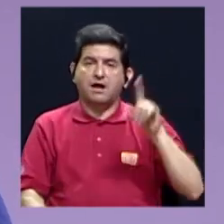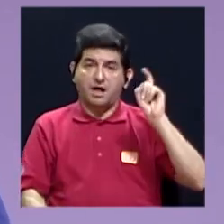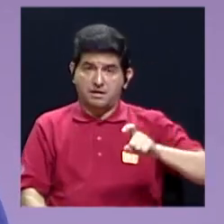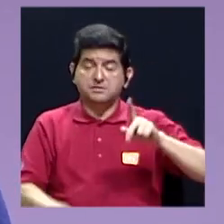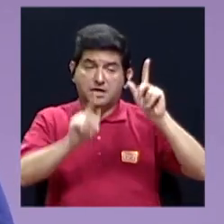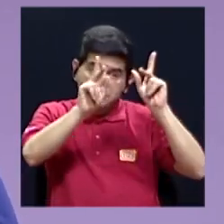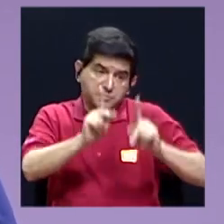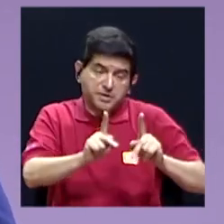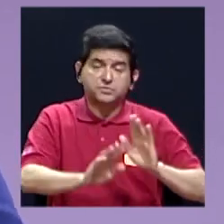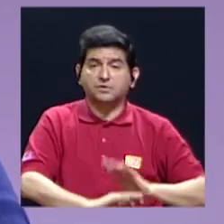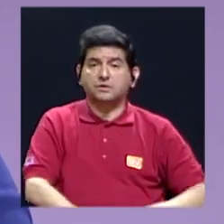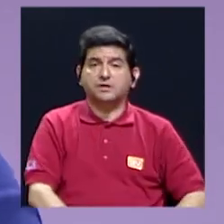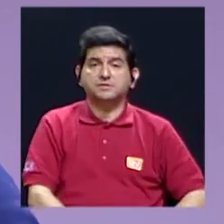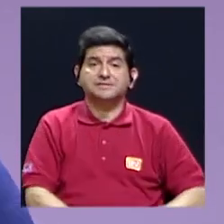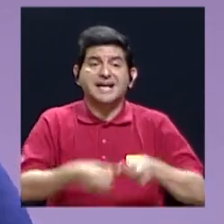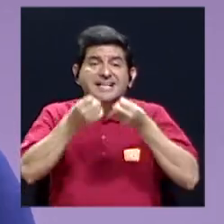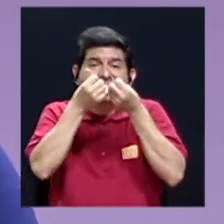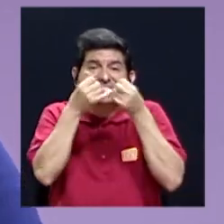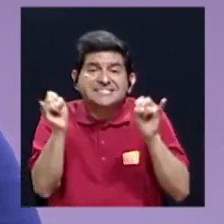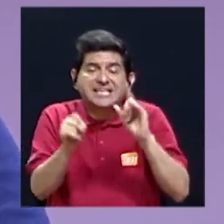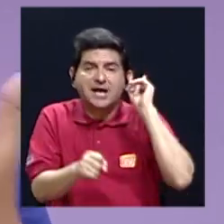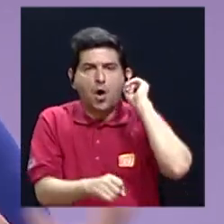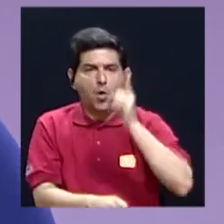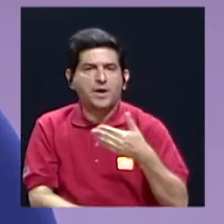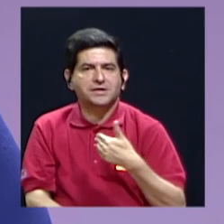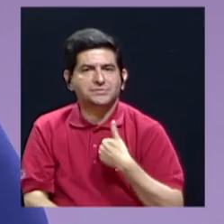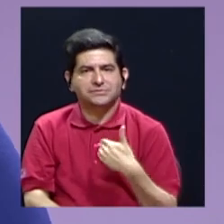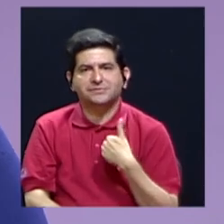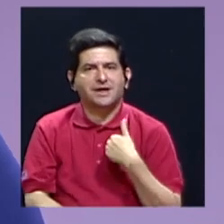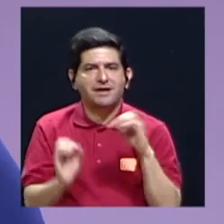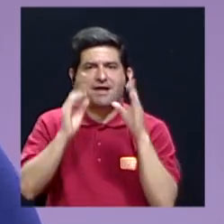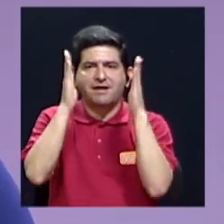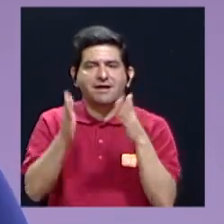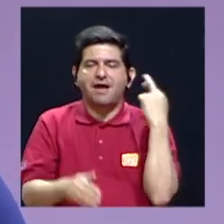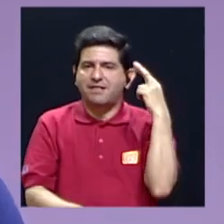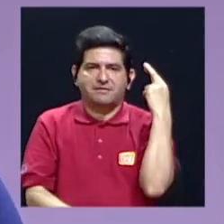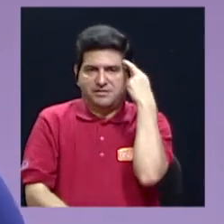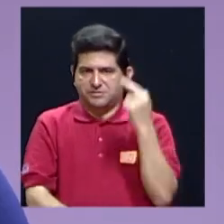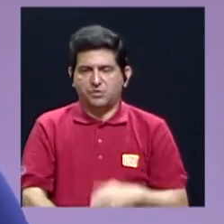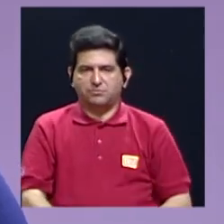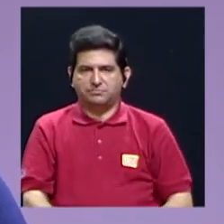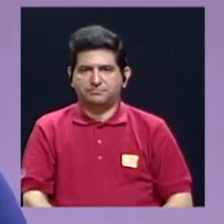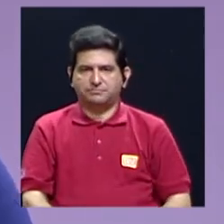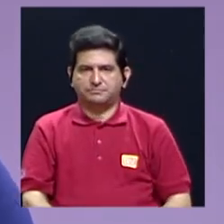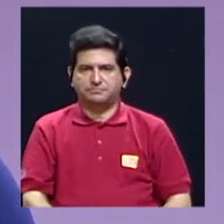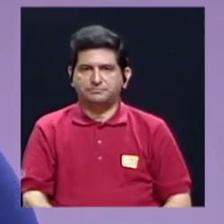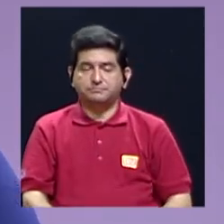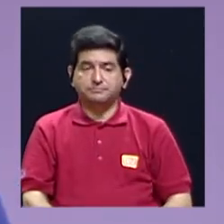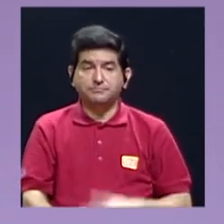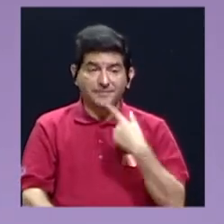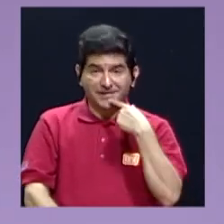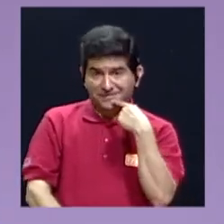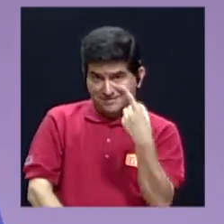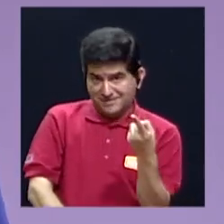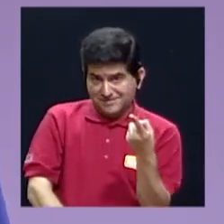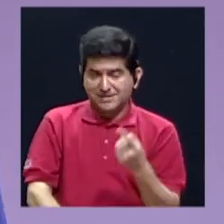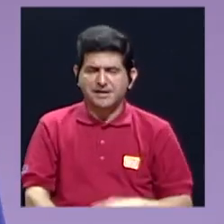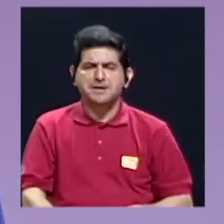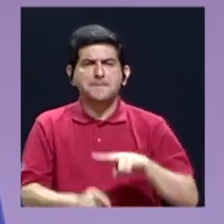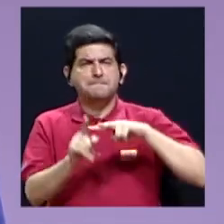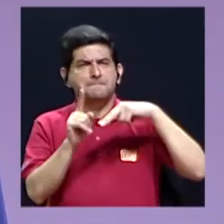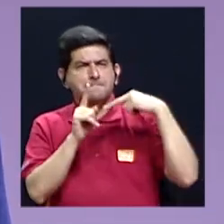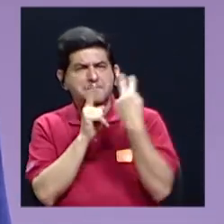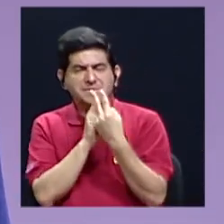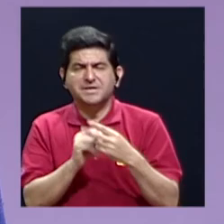requieran, ¿verdad? Aquellas personas que lo requieran, sin que ser forzadas a ello por ningún motivo. Uh-huh. En este sentido, plantear que desde